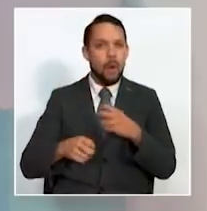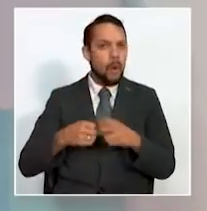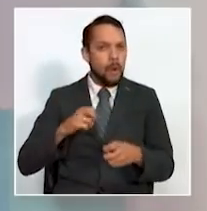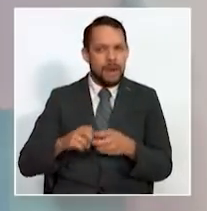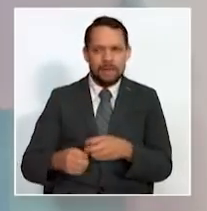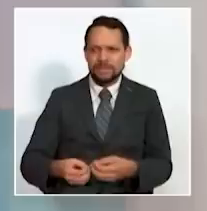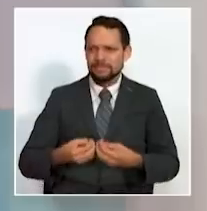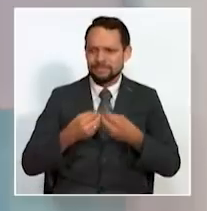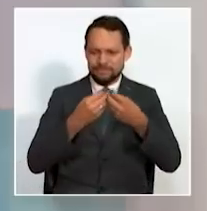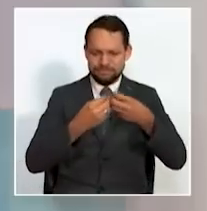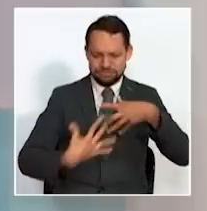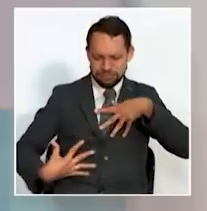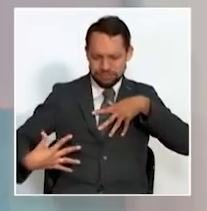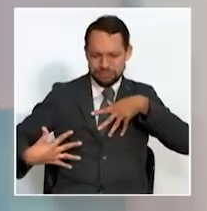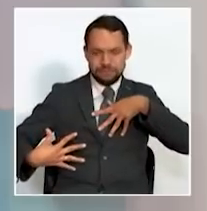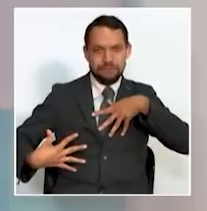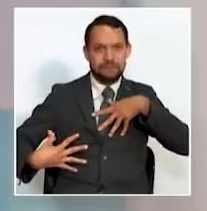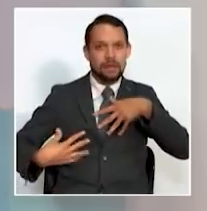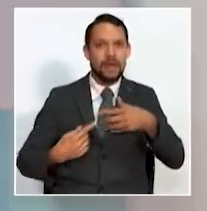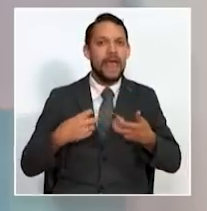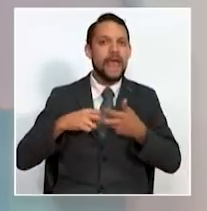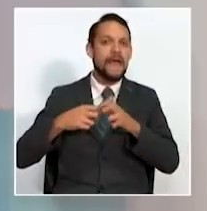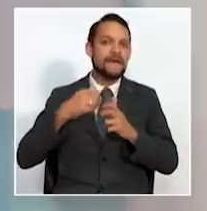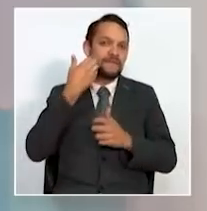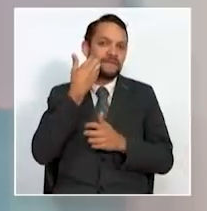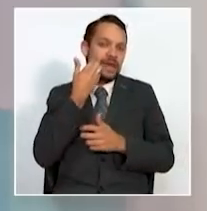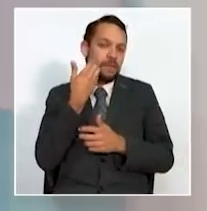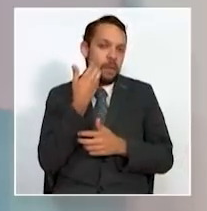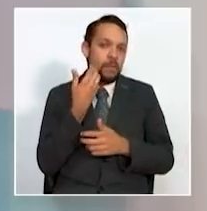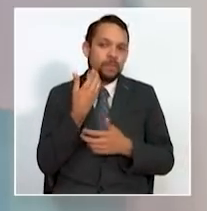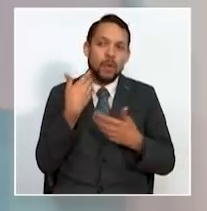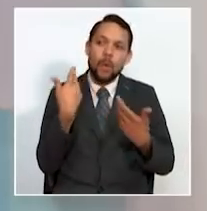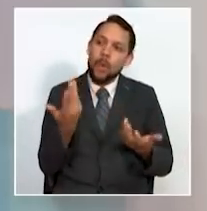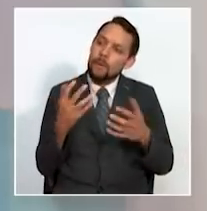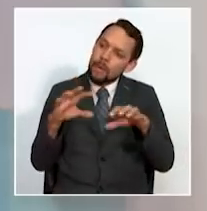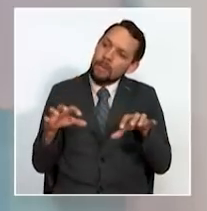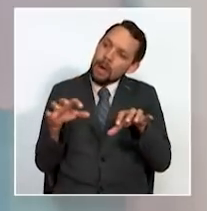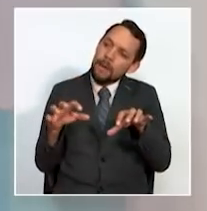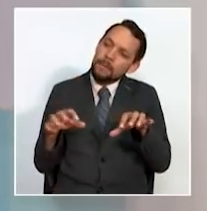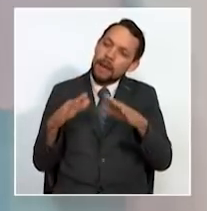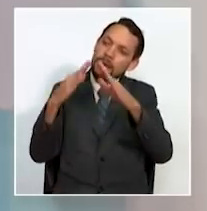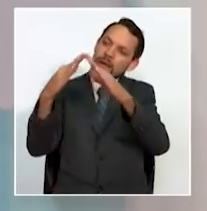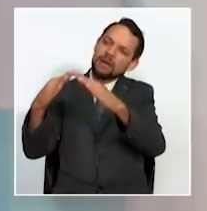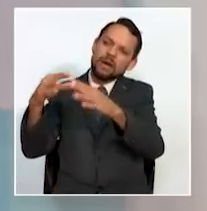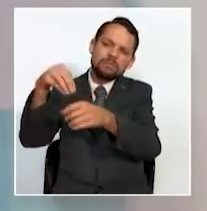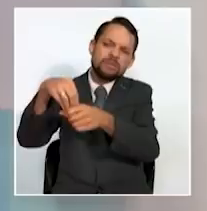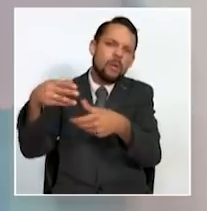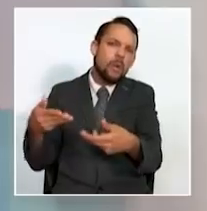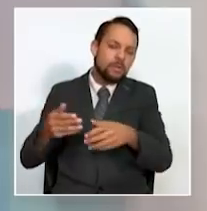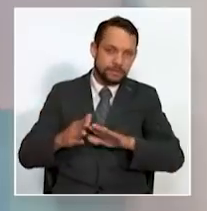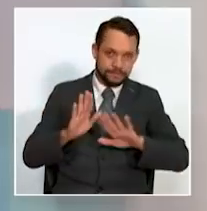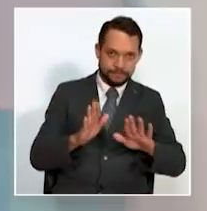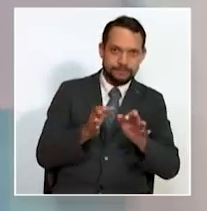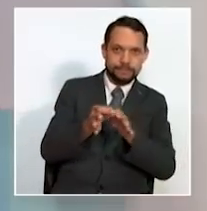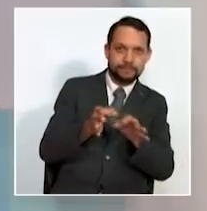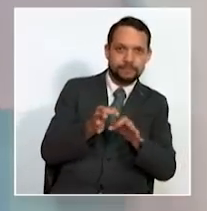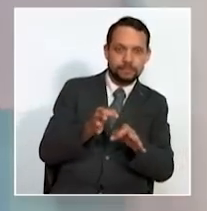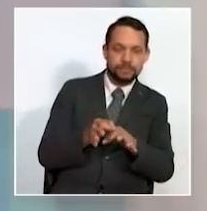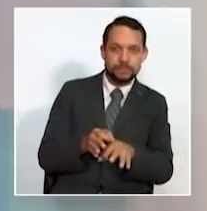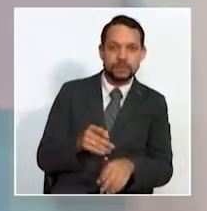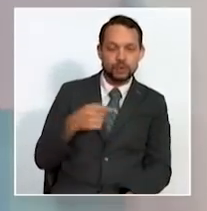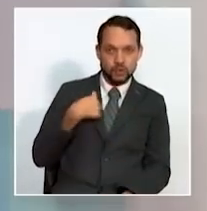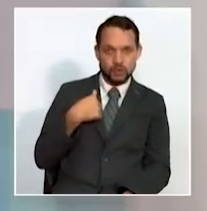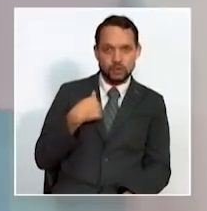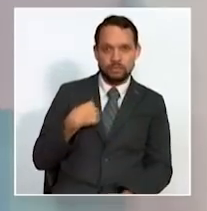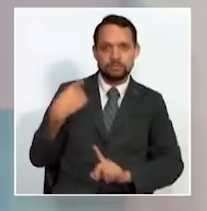más, que es lo que vamos a hablar de la clínica. Es cómo vive la persona. Yo les quiero contar una historia que me pasó. Yo tuve una paciente con un problema